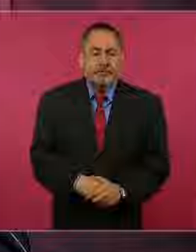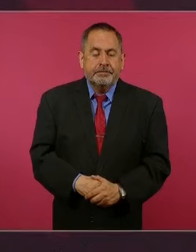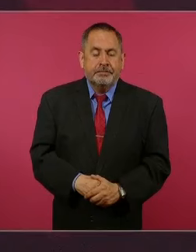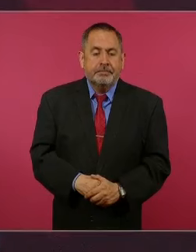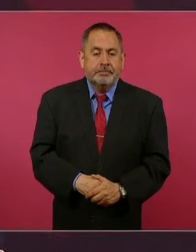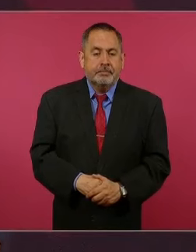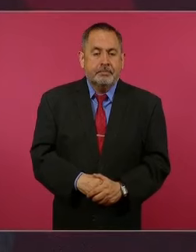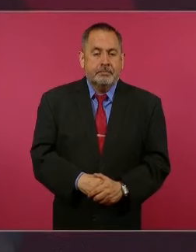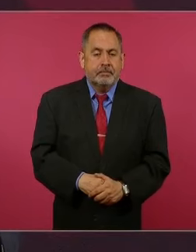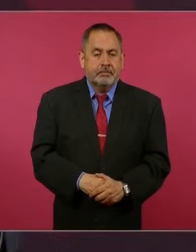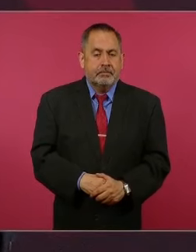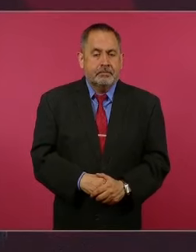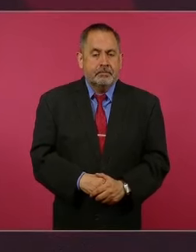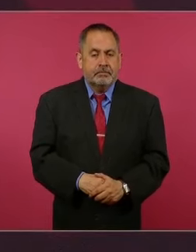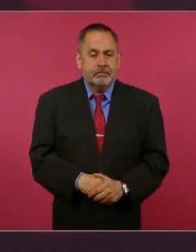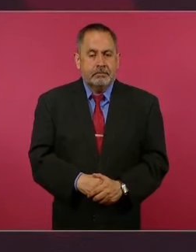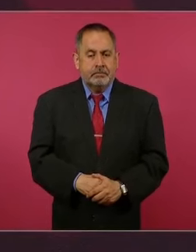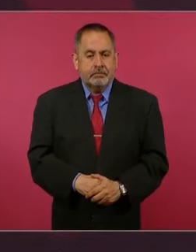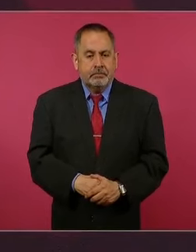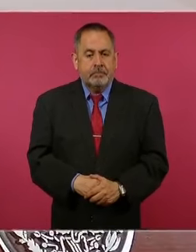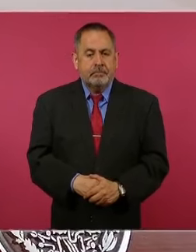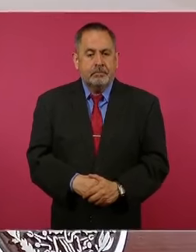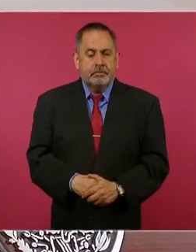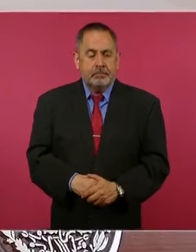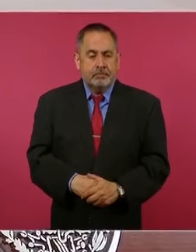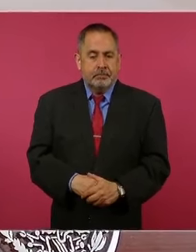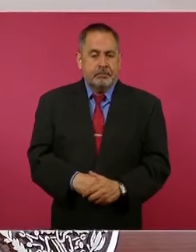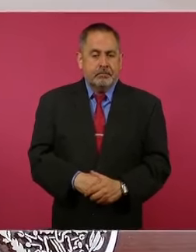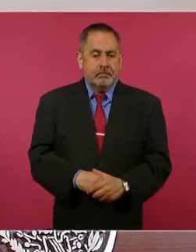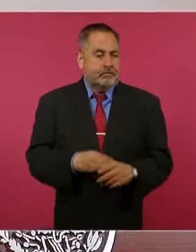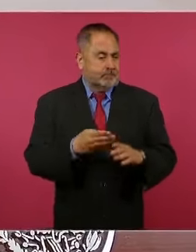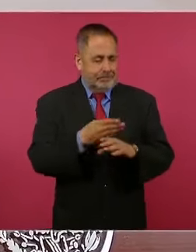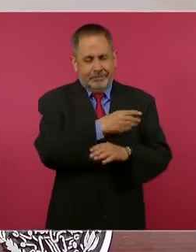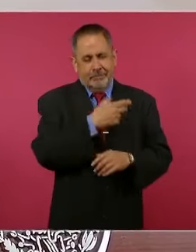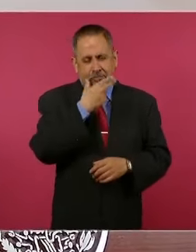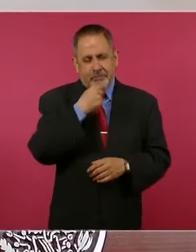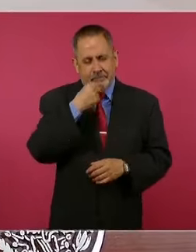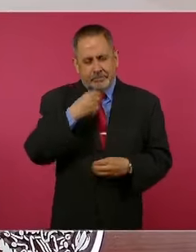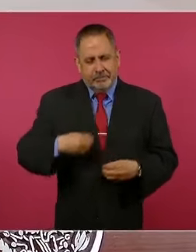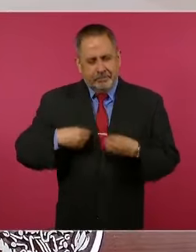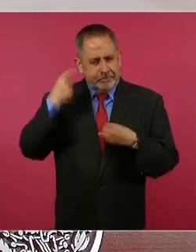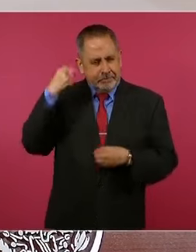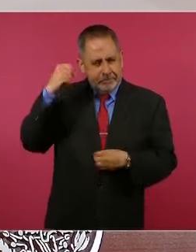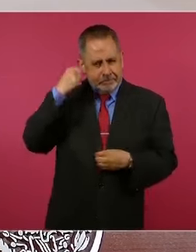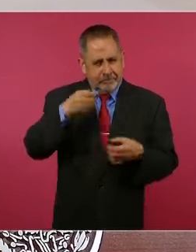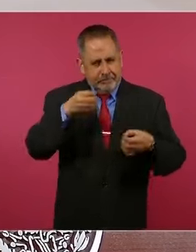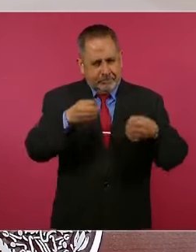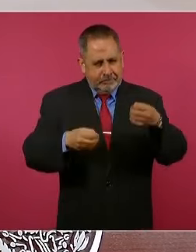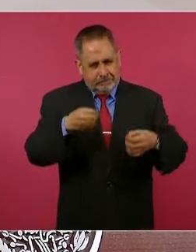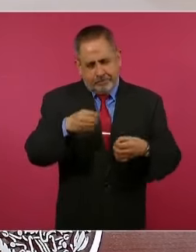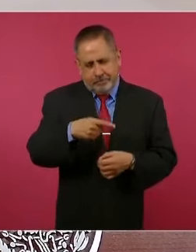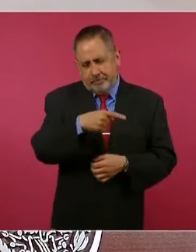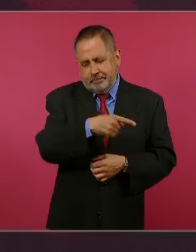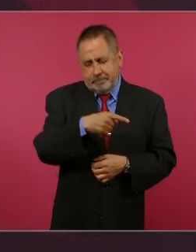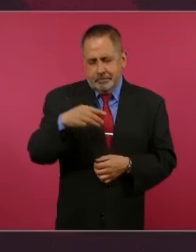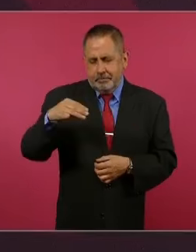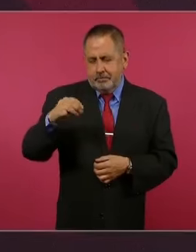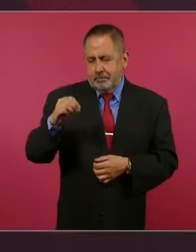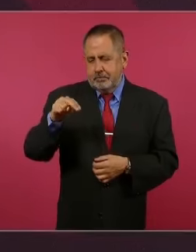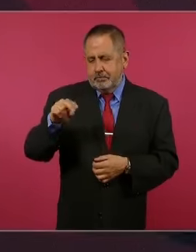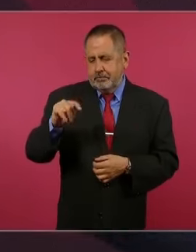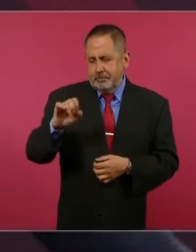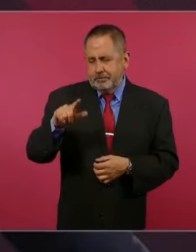este muy muy muy muy muy justo además tenía sentido del humor